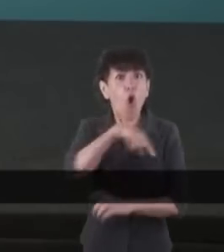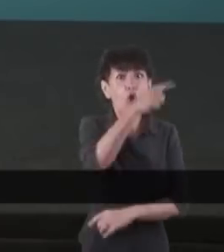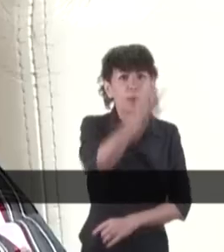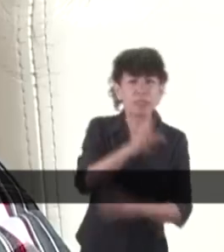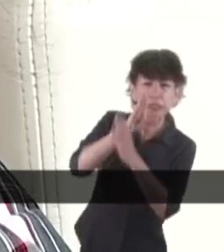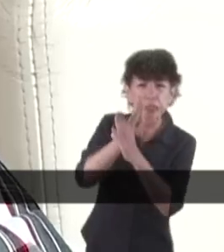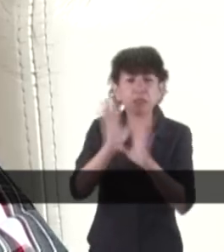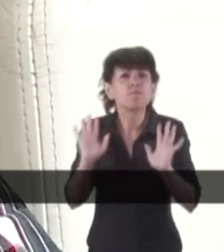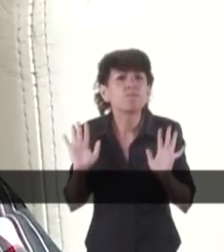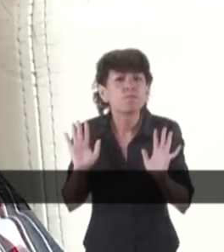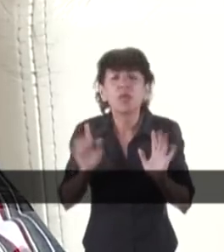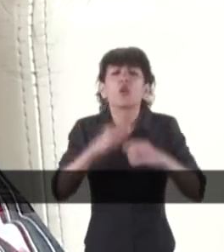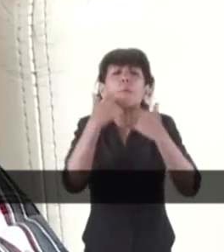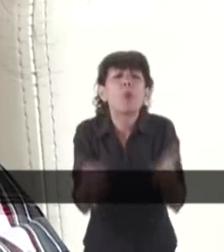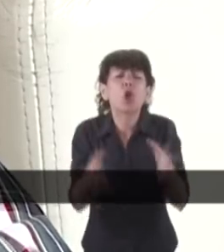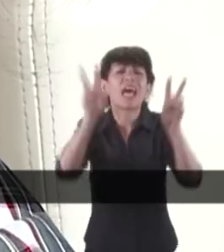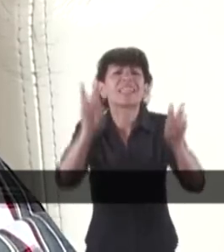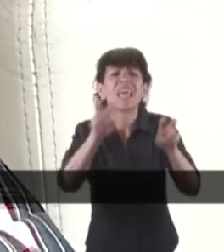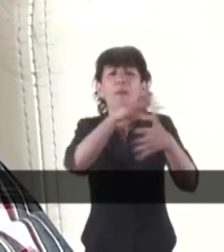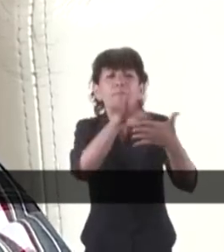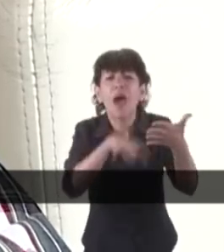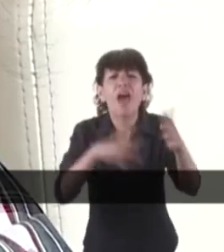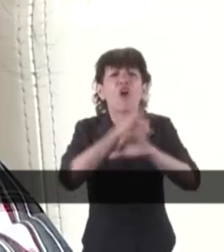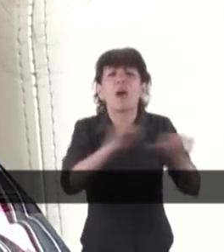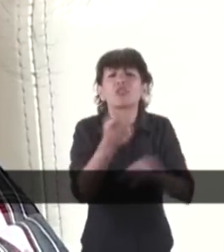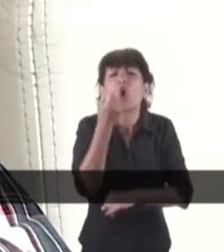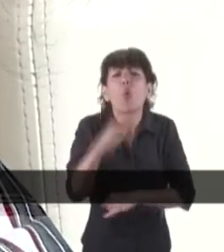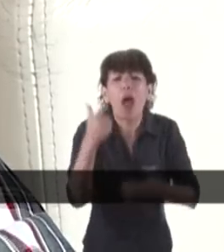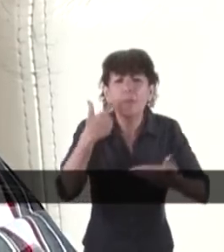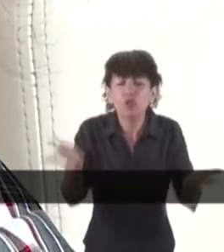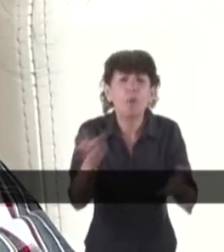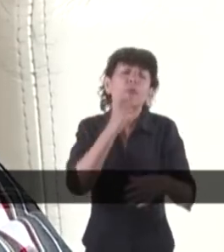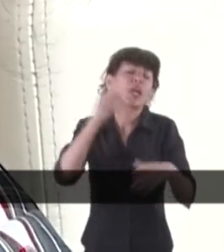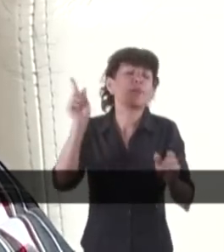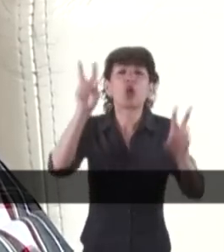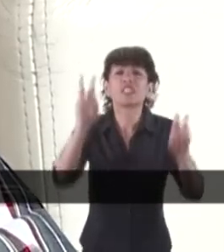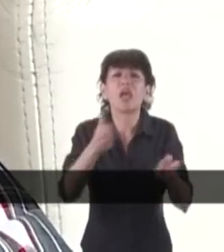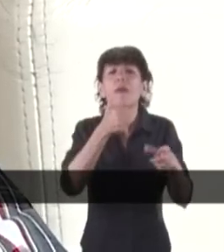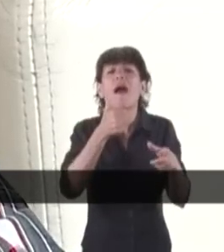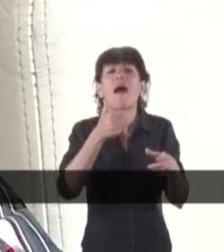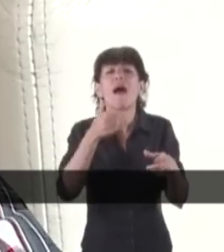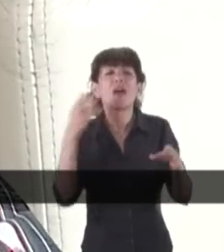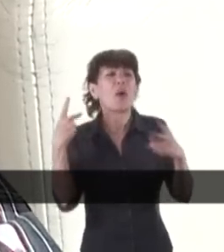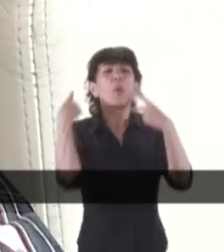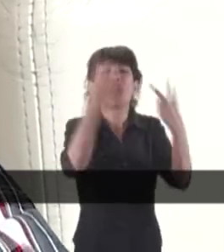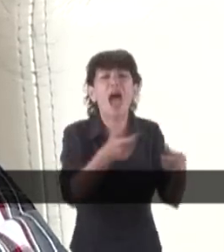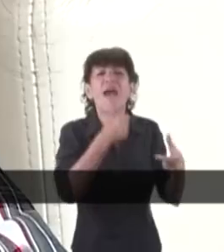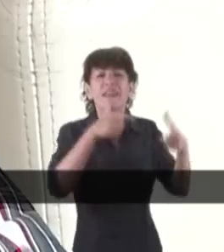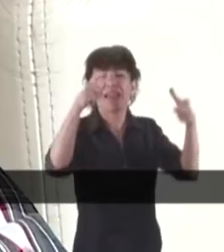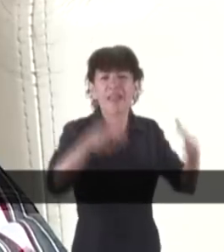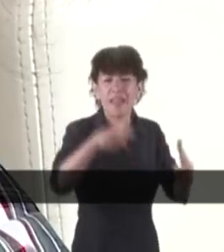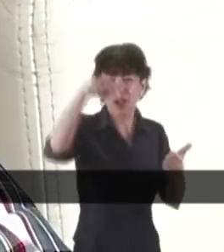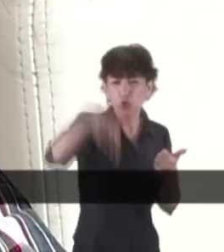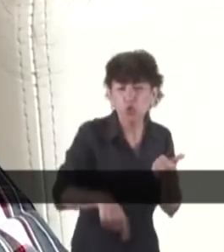voy al contenido, me refiero al caso de Alessandro, a la situación del Lago Escondido y a otros hechos que están originándose en este tiempo.